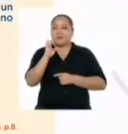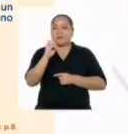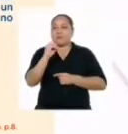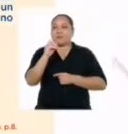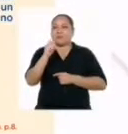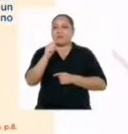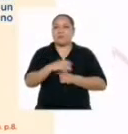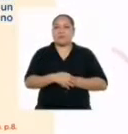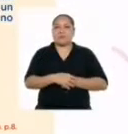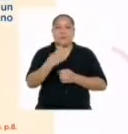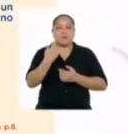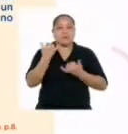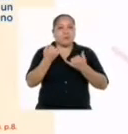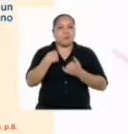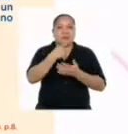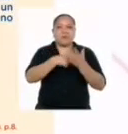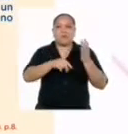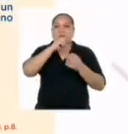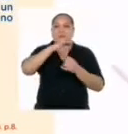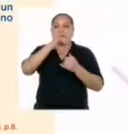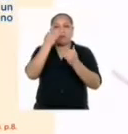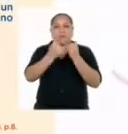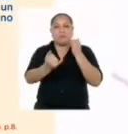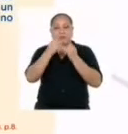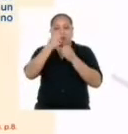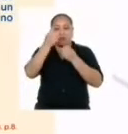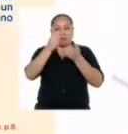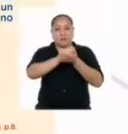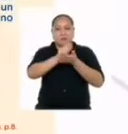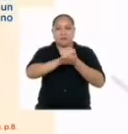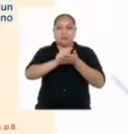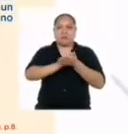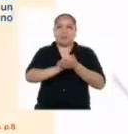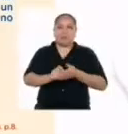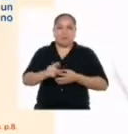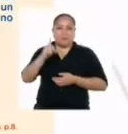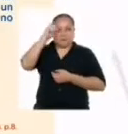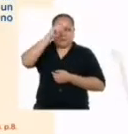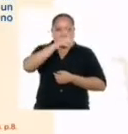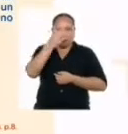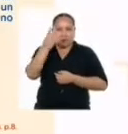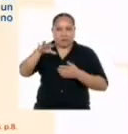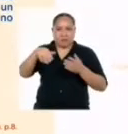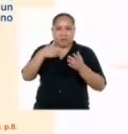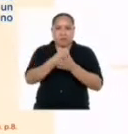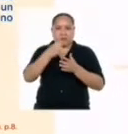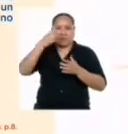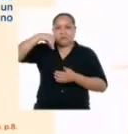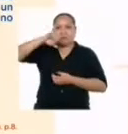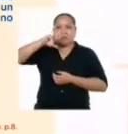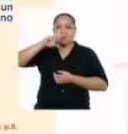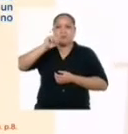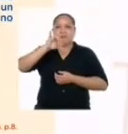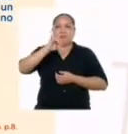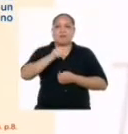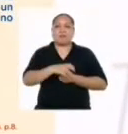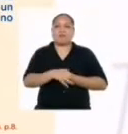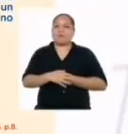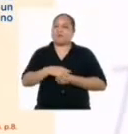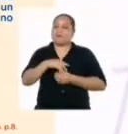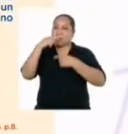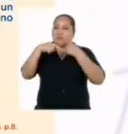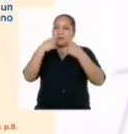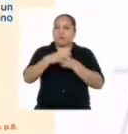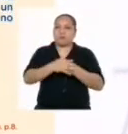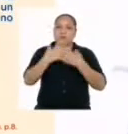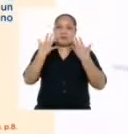Ahora, ¿qué se afirma al final de la crónica? ¿Será difícil llegar a Miraya? Se cuenta